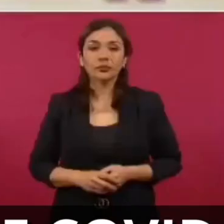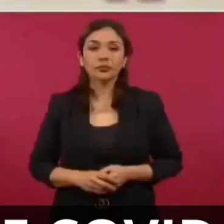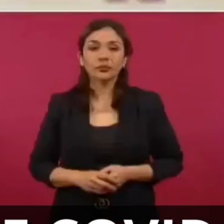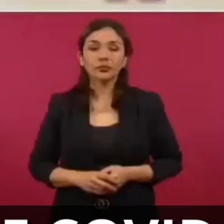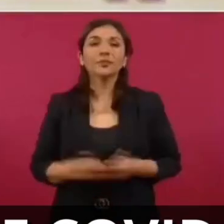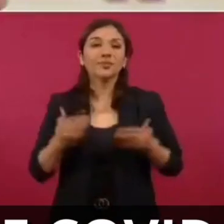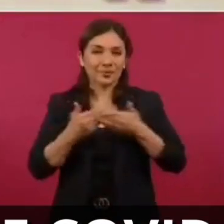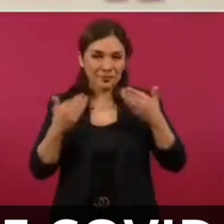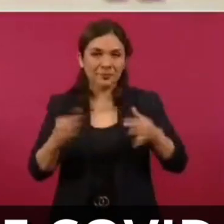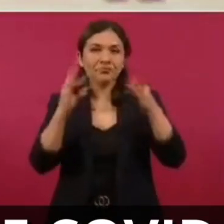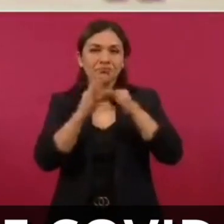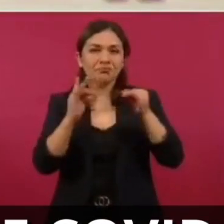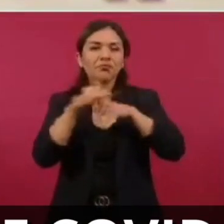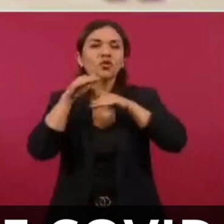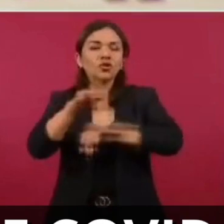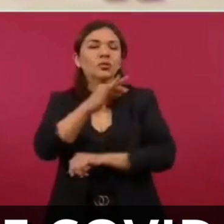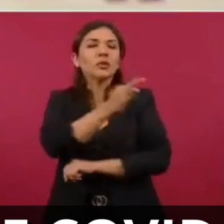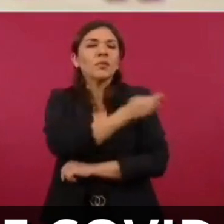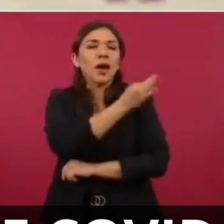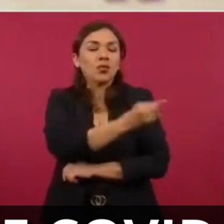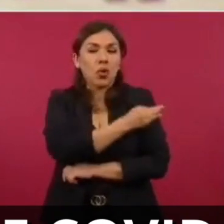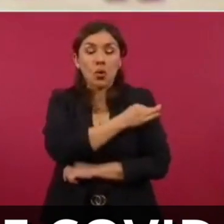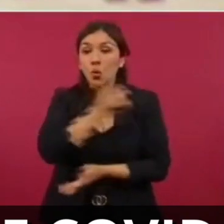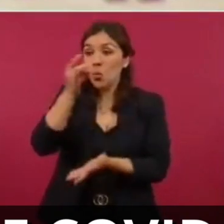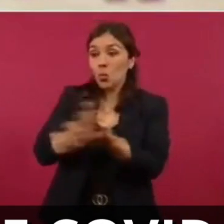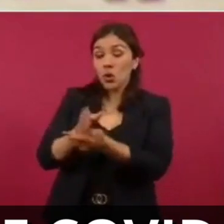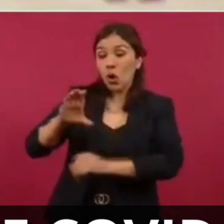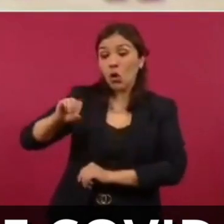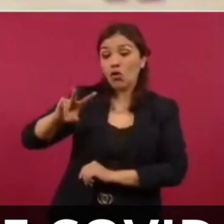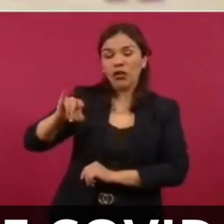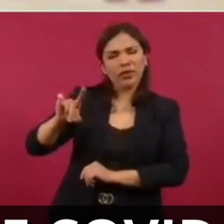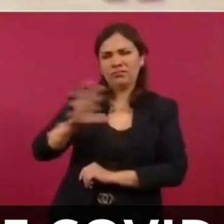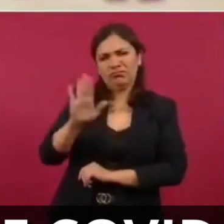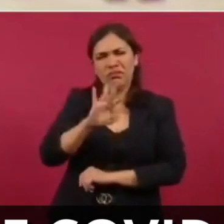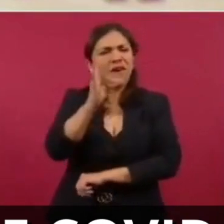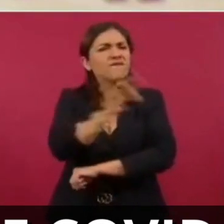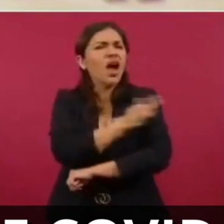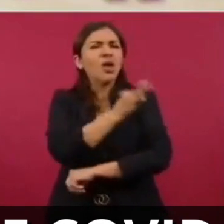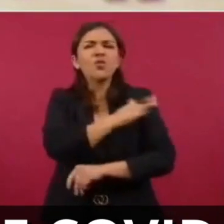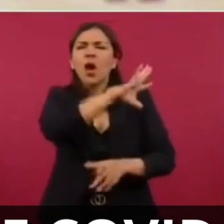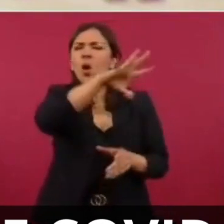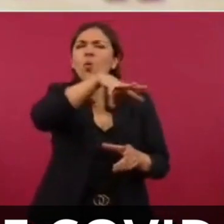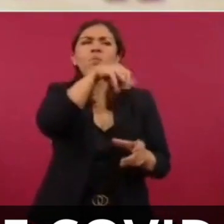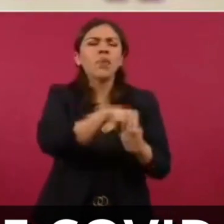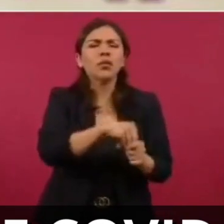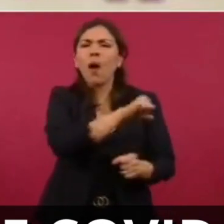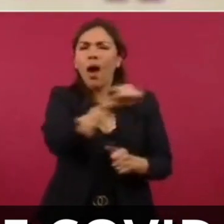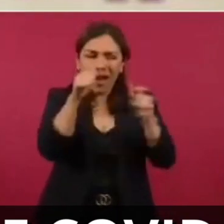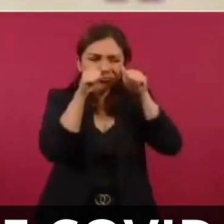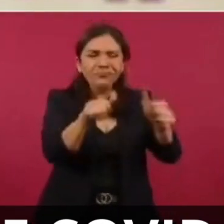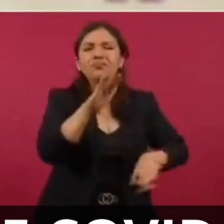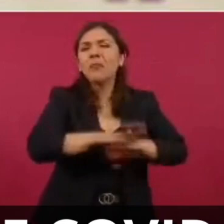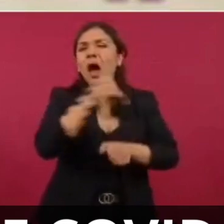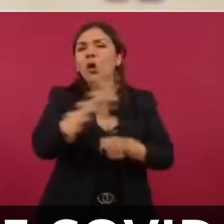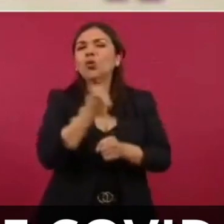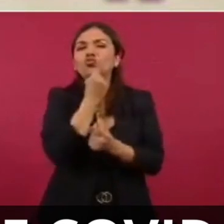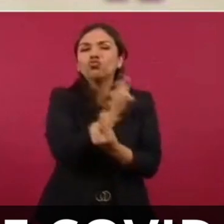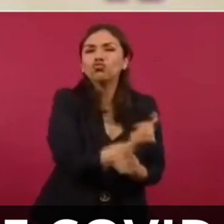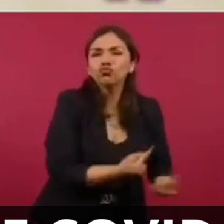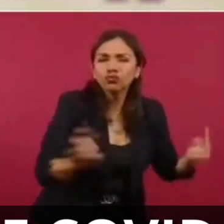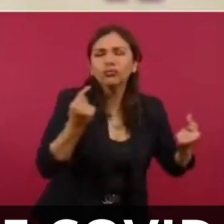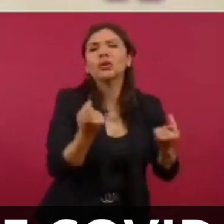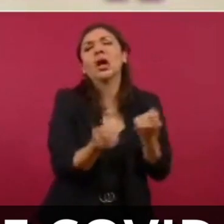sino la vacunación del programa de vacunación universal, en donde la mayoría de las vacunas se dirigen a la infancia y algunas en